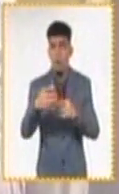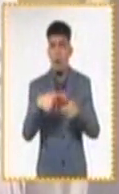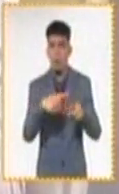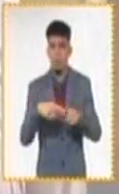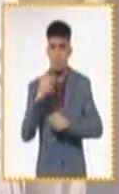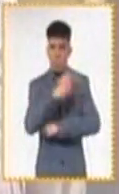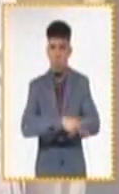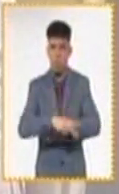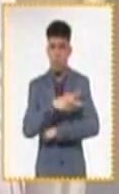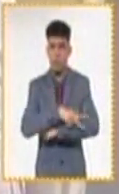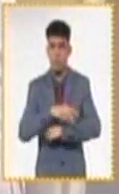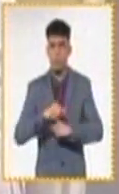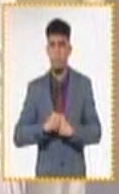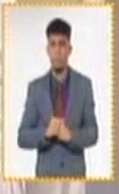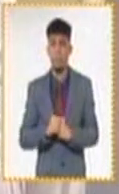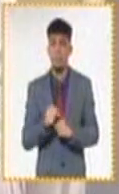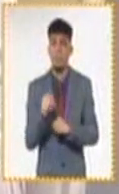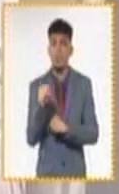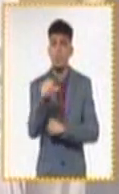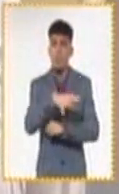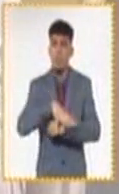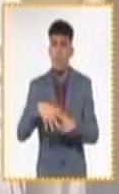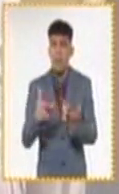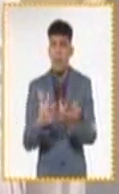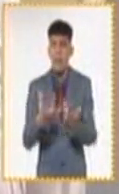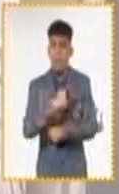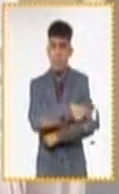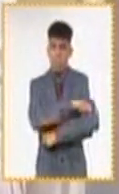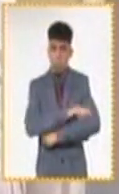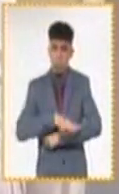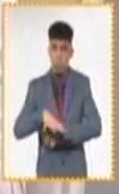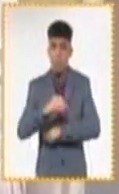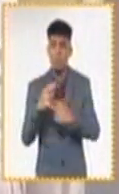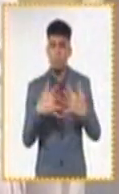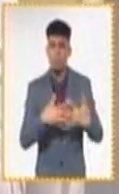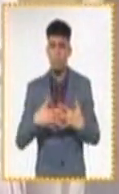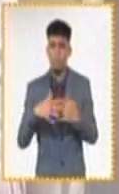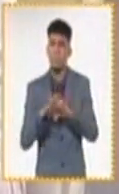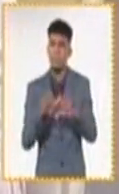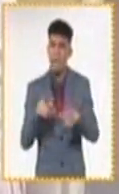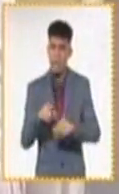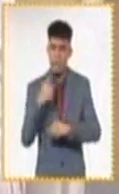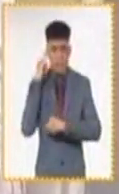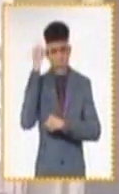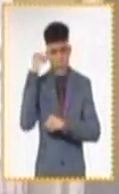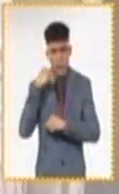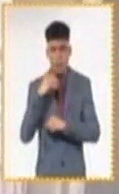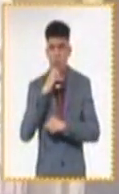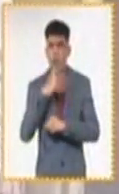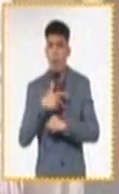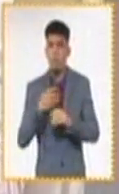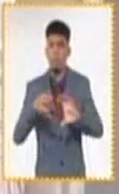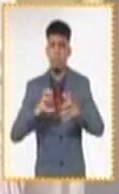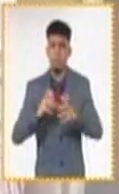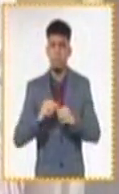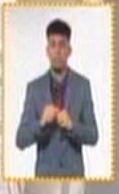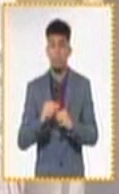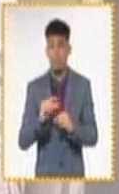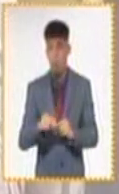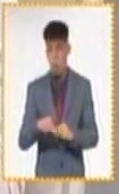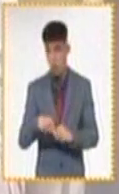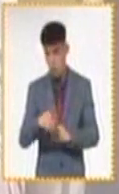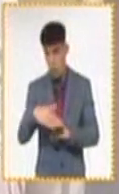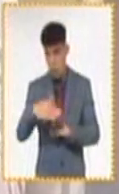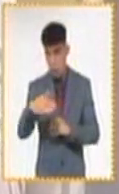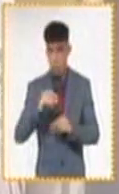ya existía en la sociedad norteamericana y que lejos de contribuir de alguna manera a sanarlo, lo están